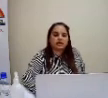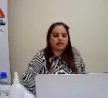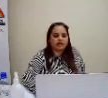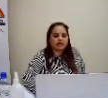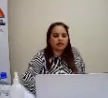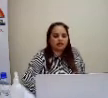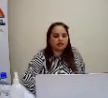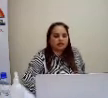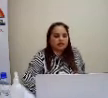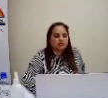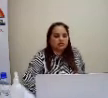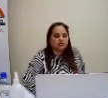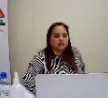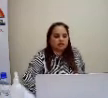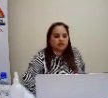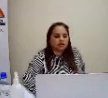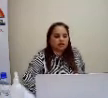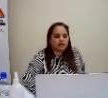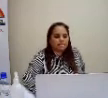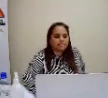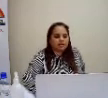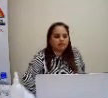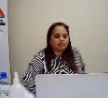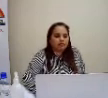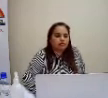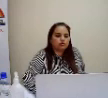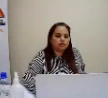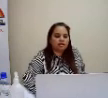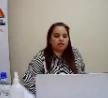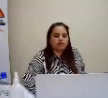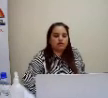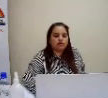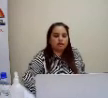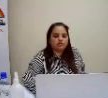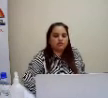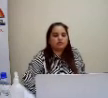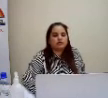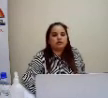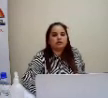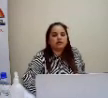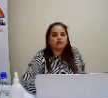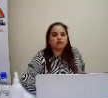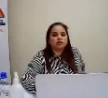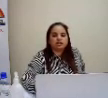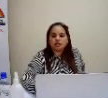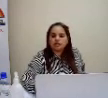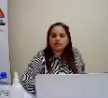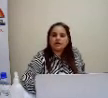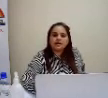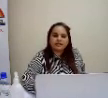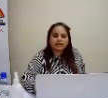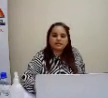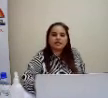de pareja. Entonces, cuando uno está vulnerable a eso, cuando no tiene